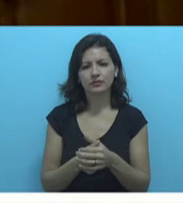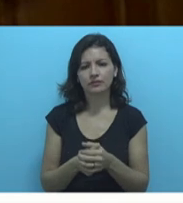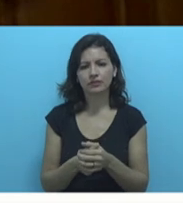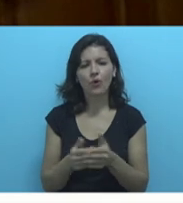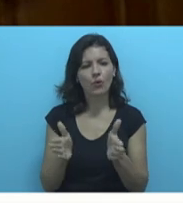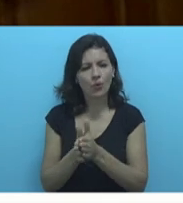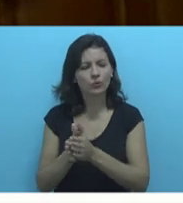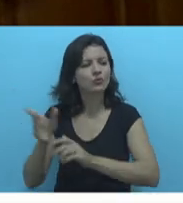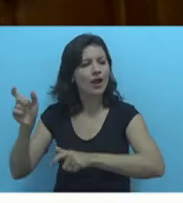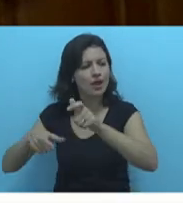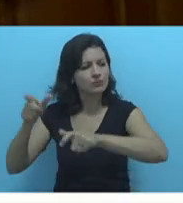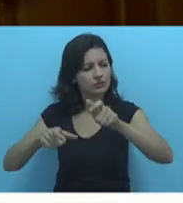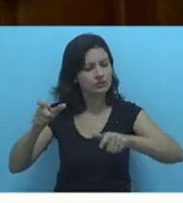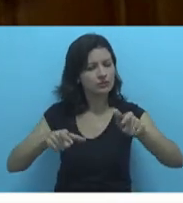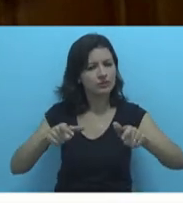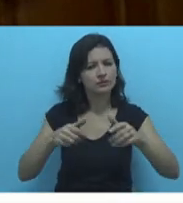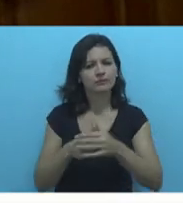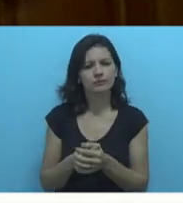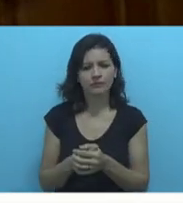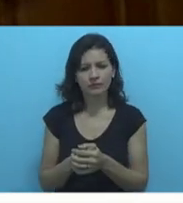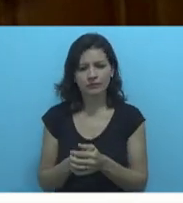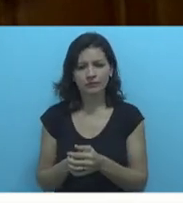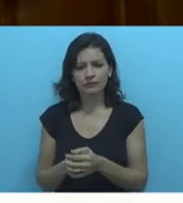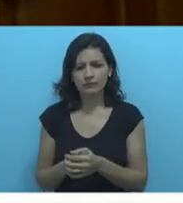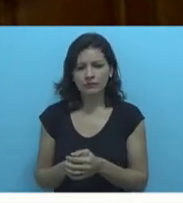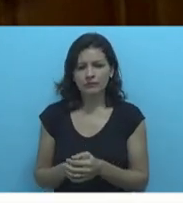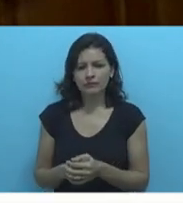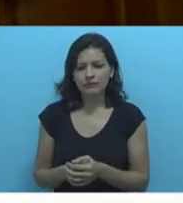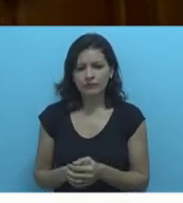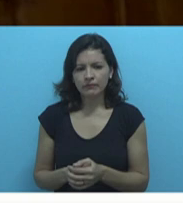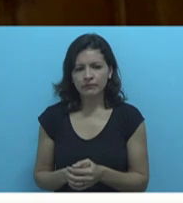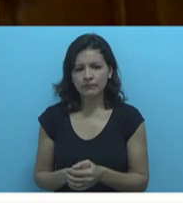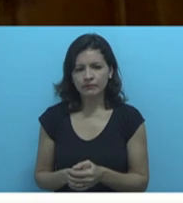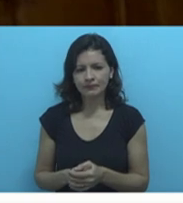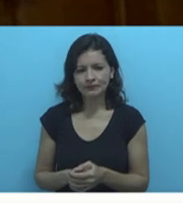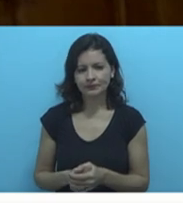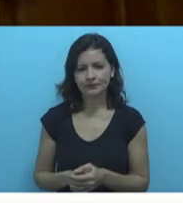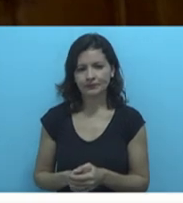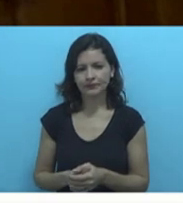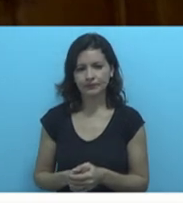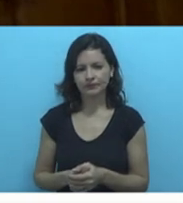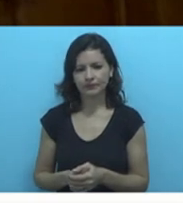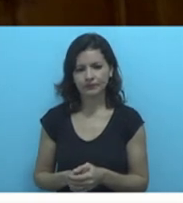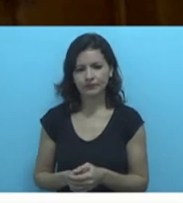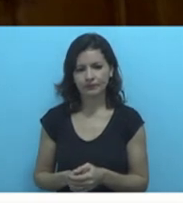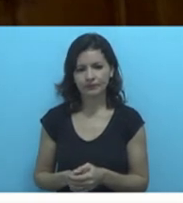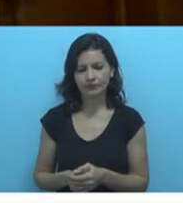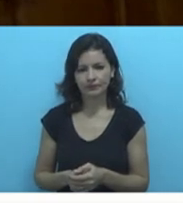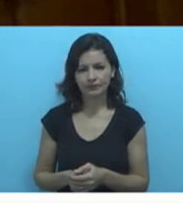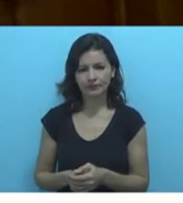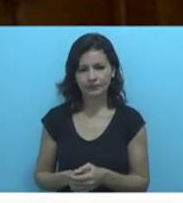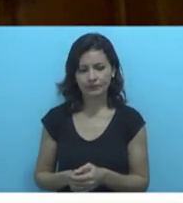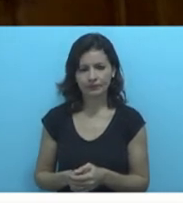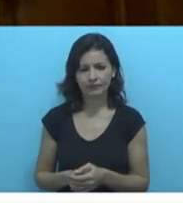gente y de seguir haciéndola trabajar por el bien de todos los santafesinos y las santafesinas. Yo quisiera